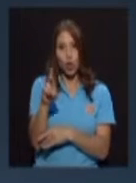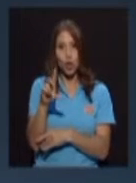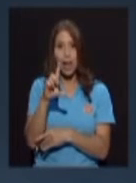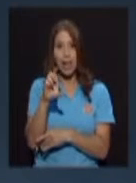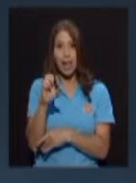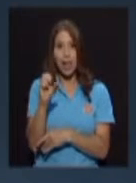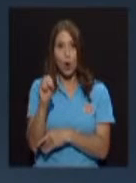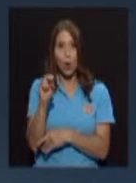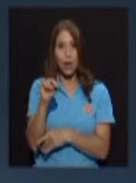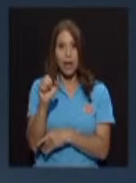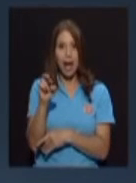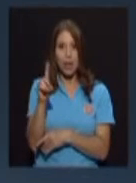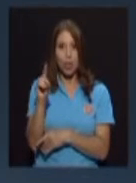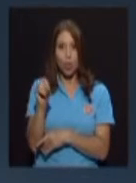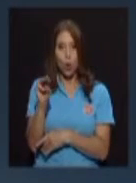quien